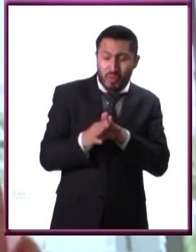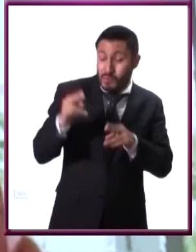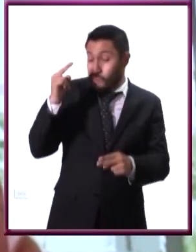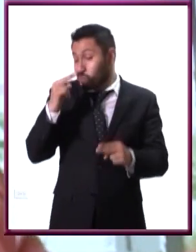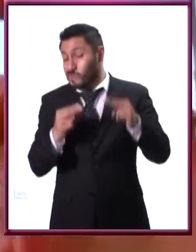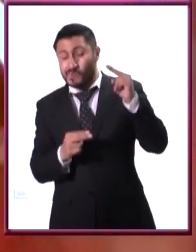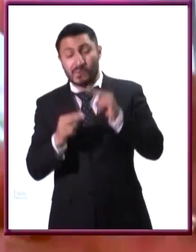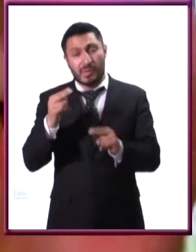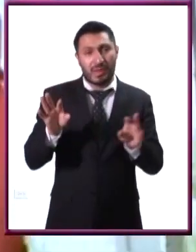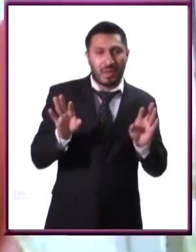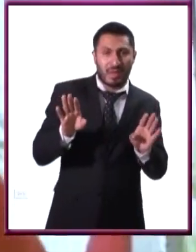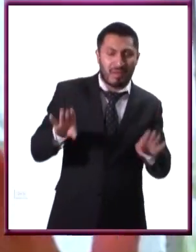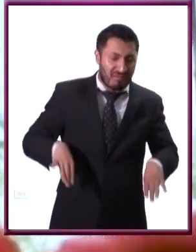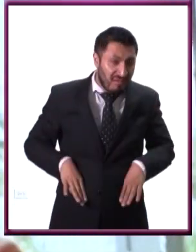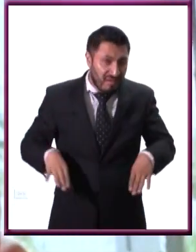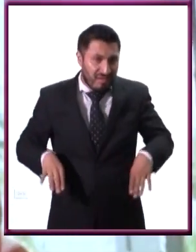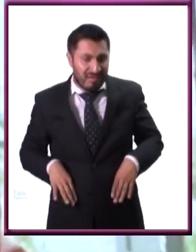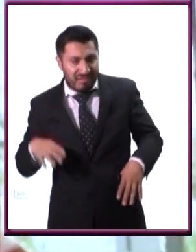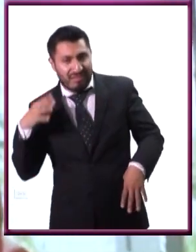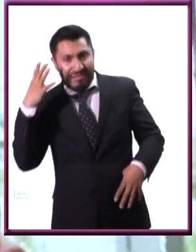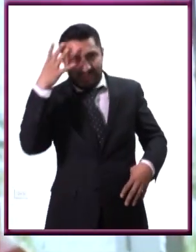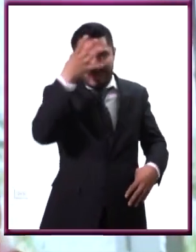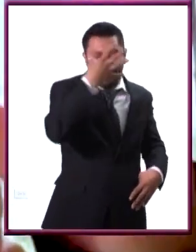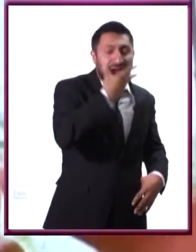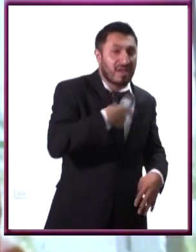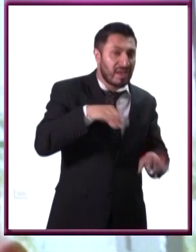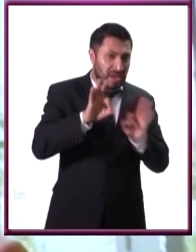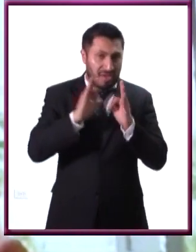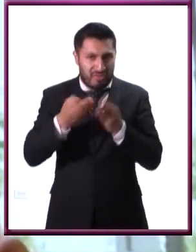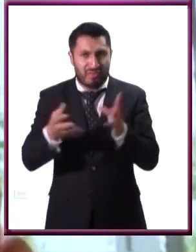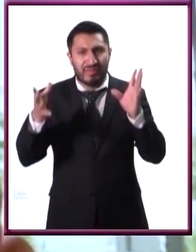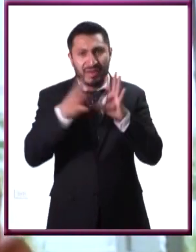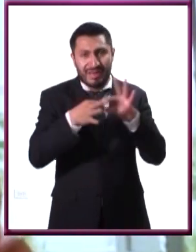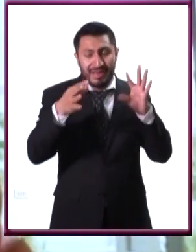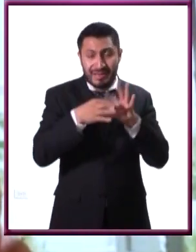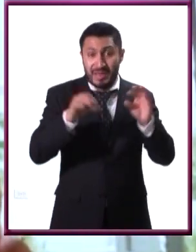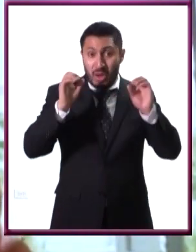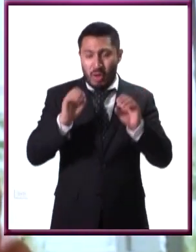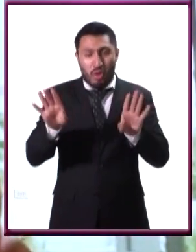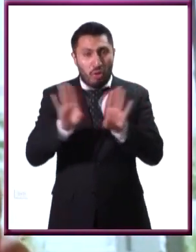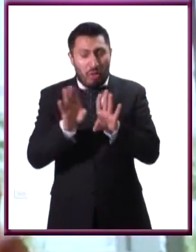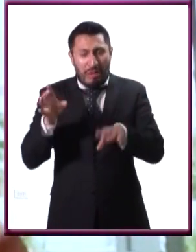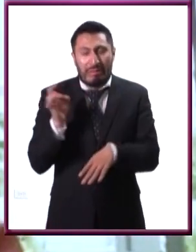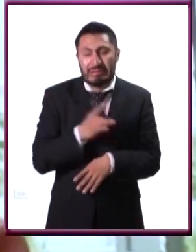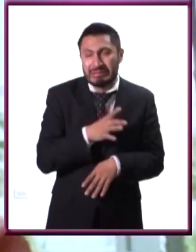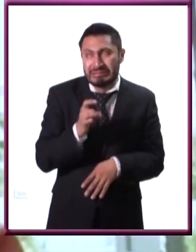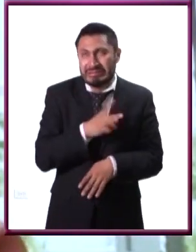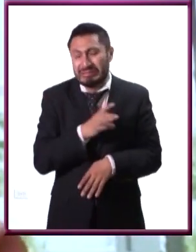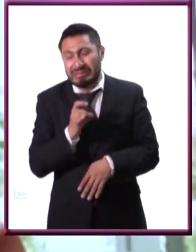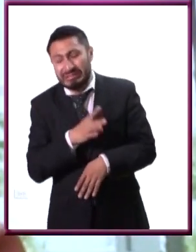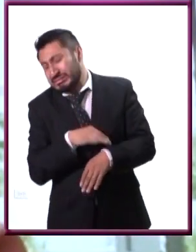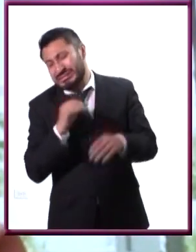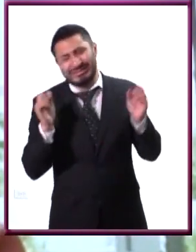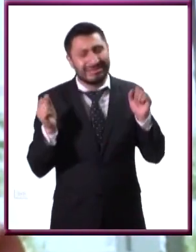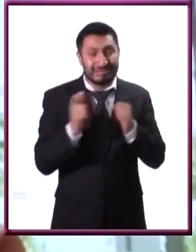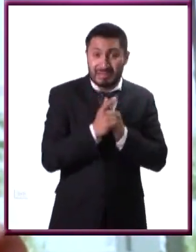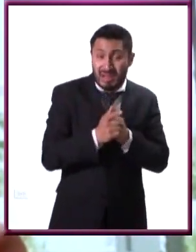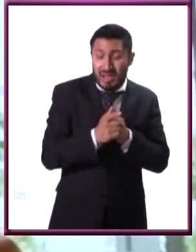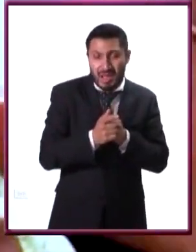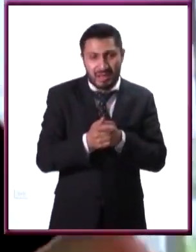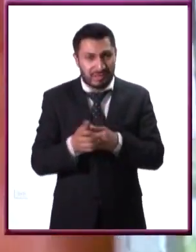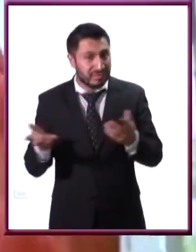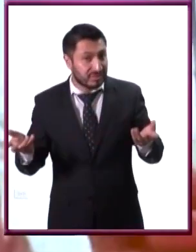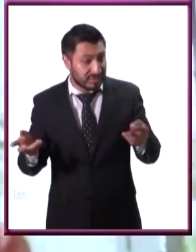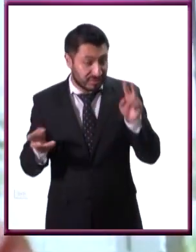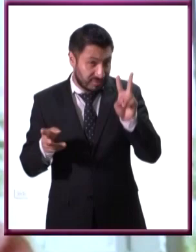nivel, puede ser en el estilo, que haya una belleza en el modo de contarlo, o incluso que me perturbe, ¿no? Que me perturbe incluso más allá